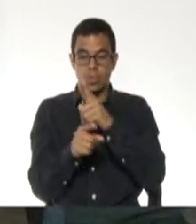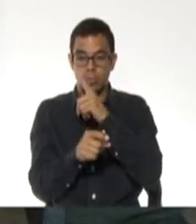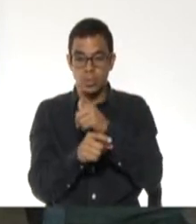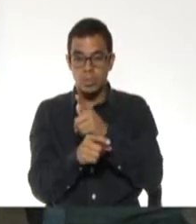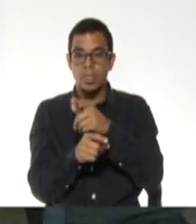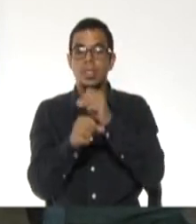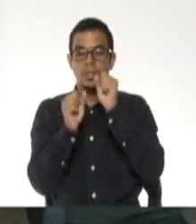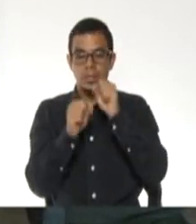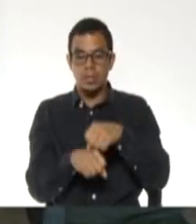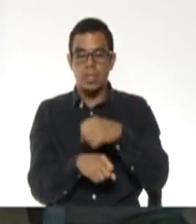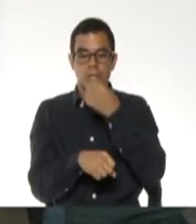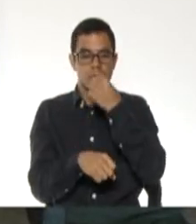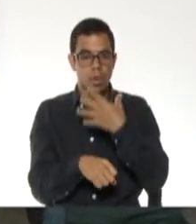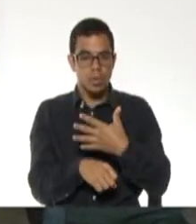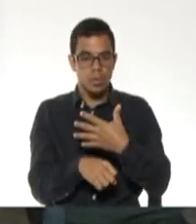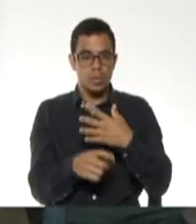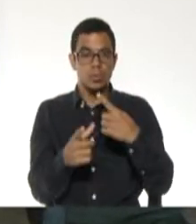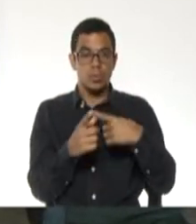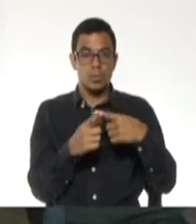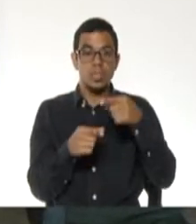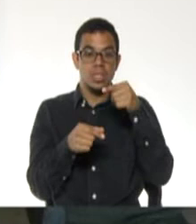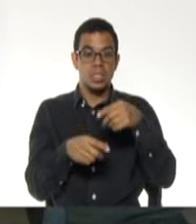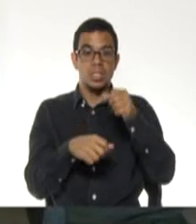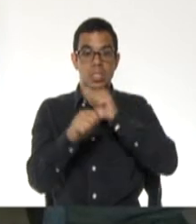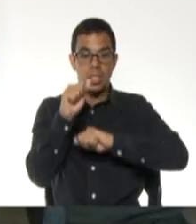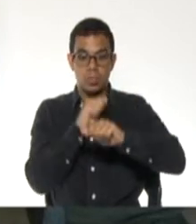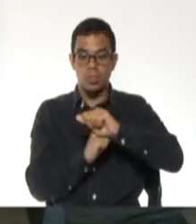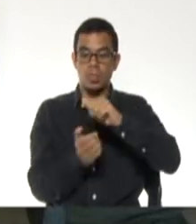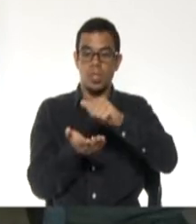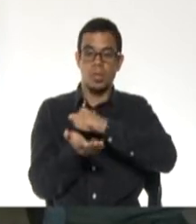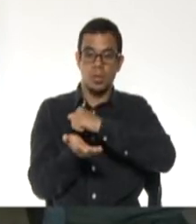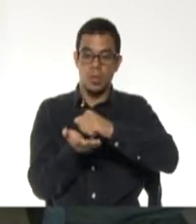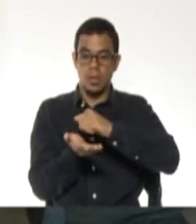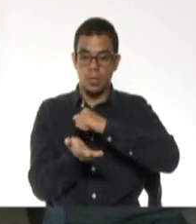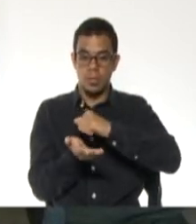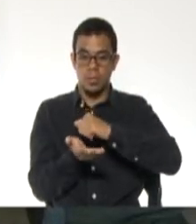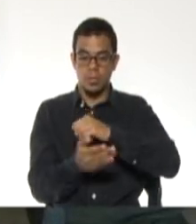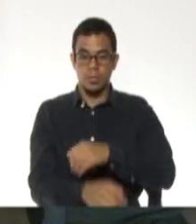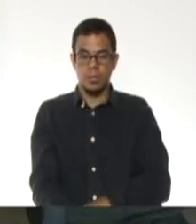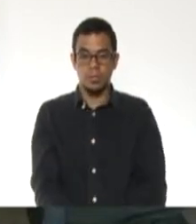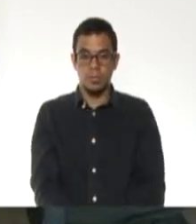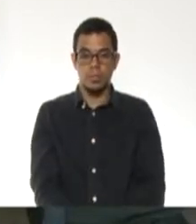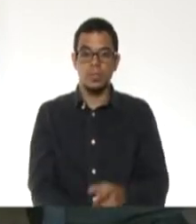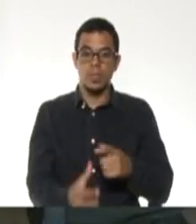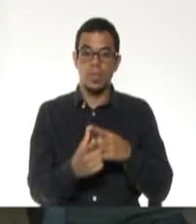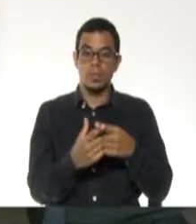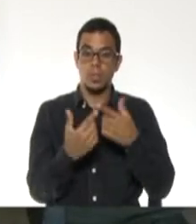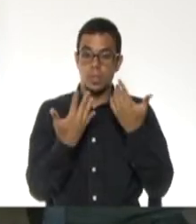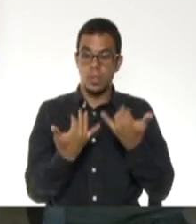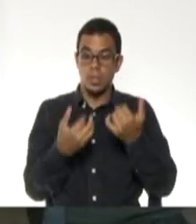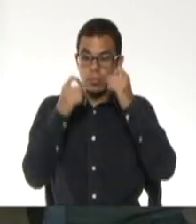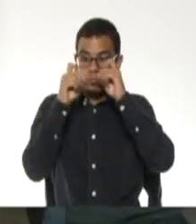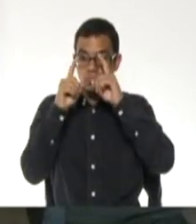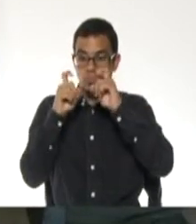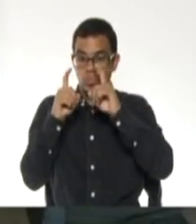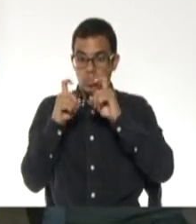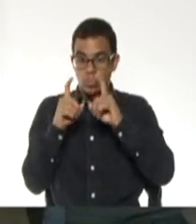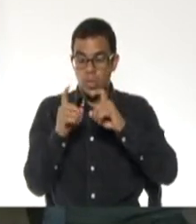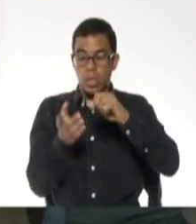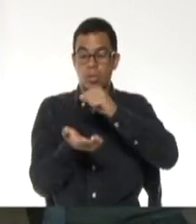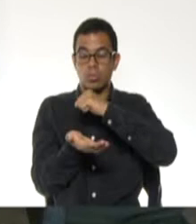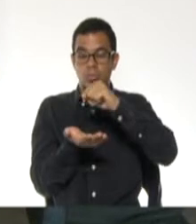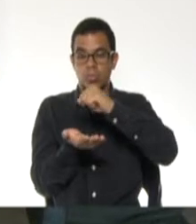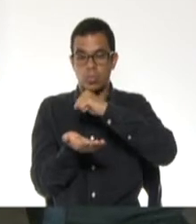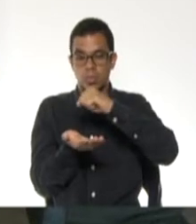desconectar por norma de seguridad, desconectamos. Hemos visto entonces revisión de este modelo que tenemos